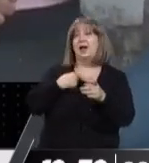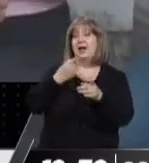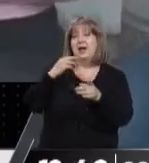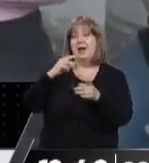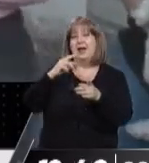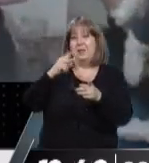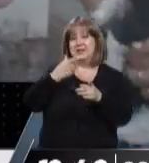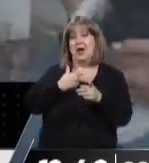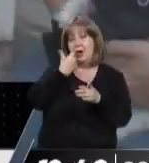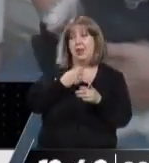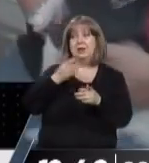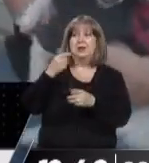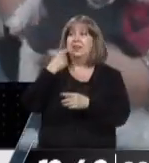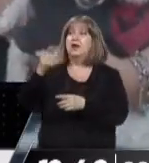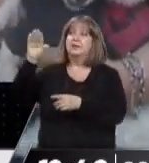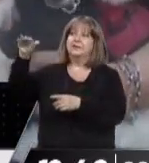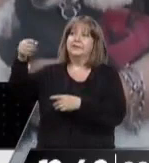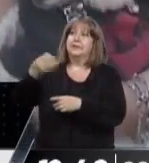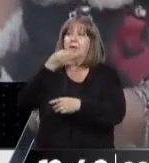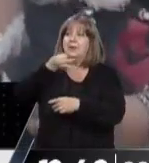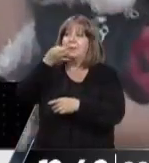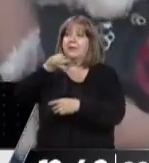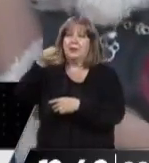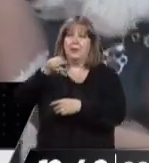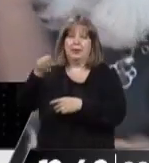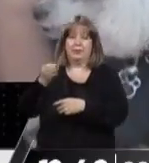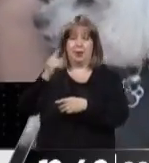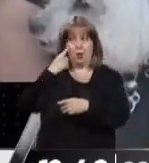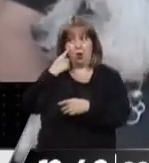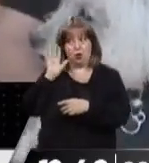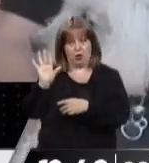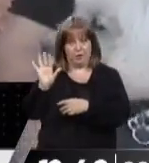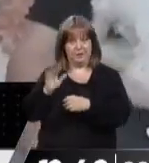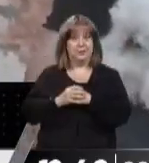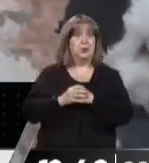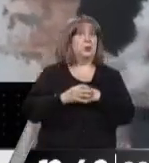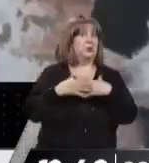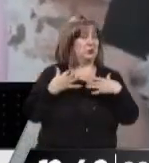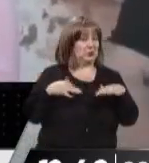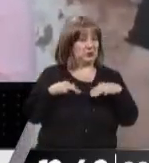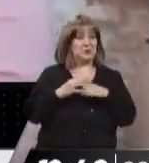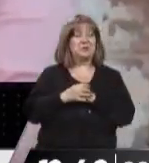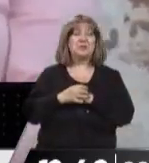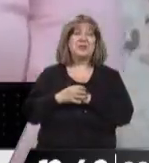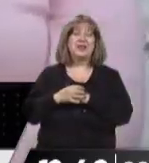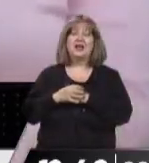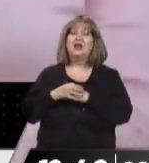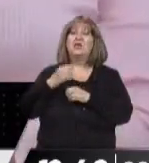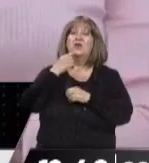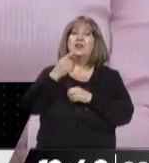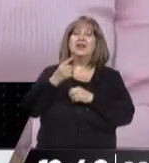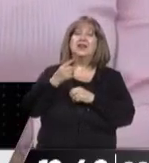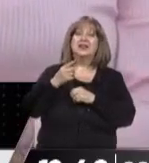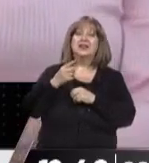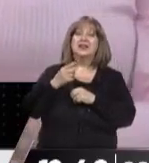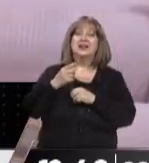abuela! De todo. Un cariño eterno le tengo. Me dijiste, estoy cerrando con esto, que has hablado con el de arriba y le